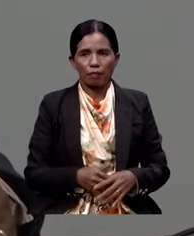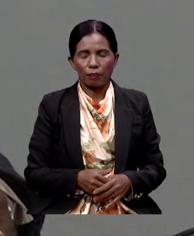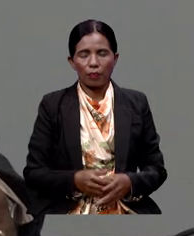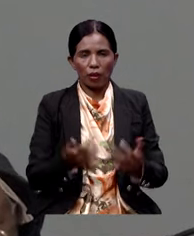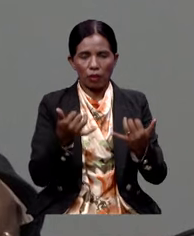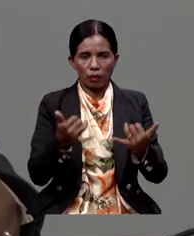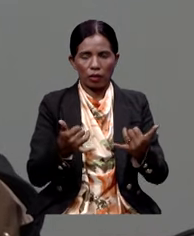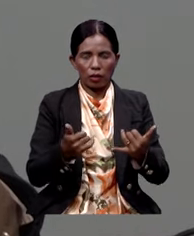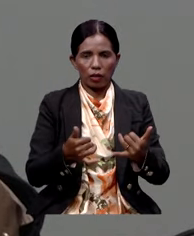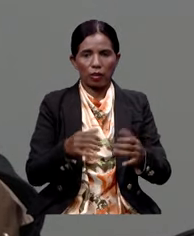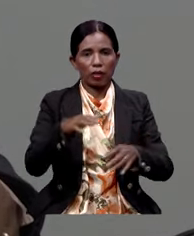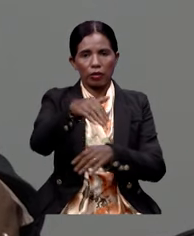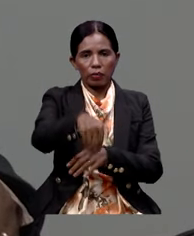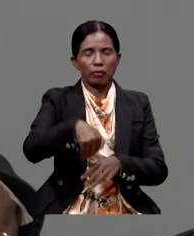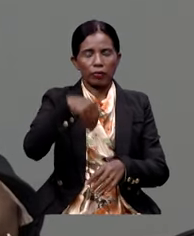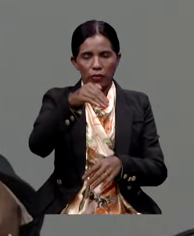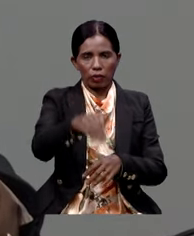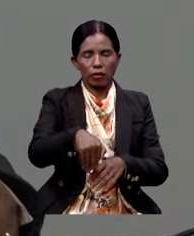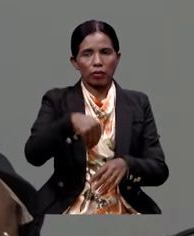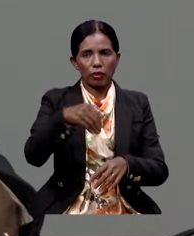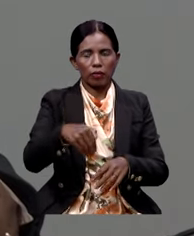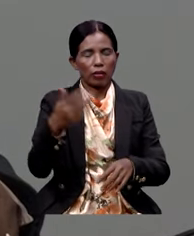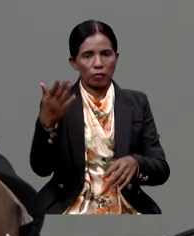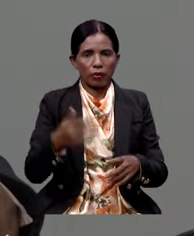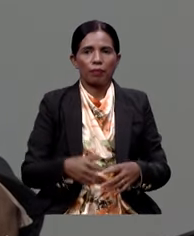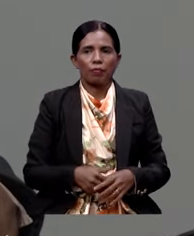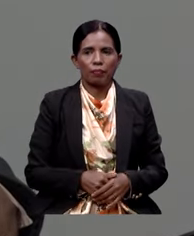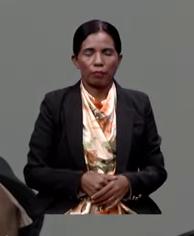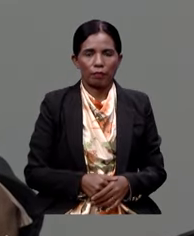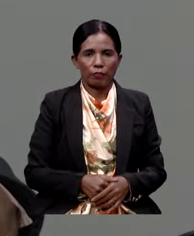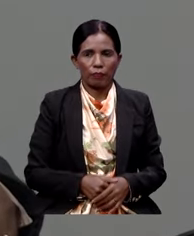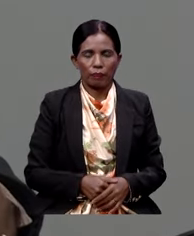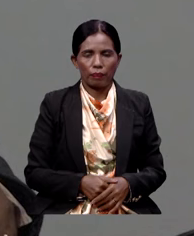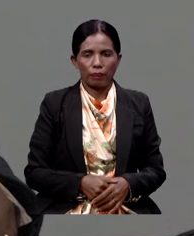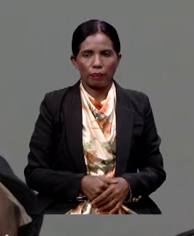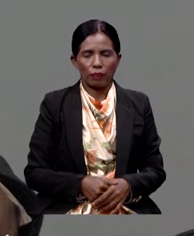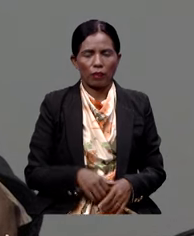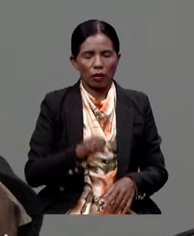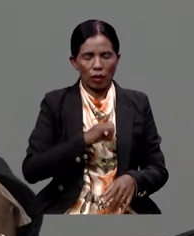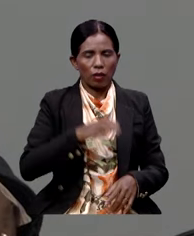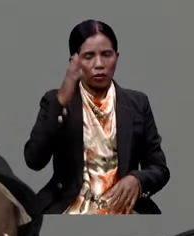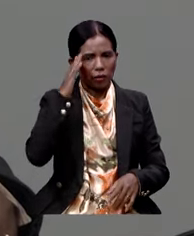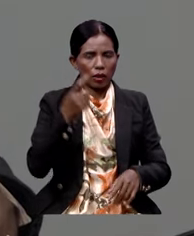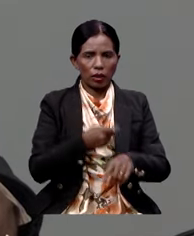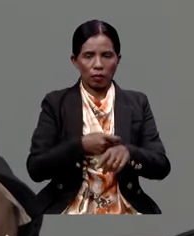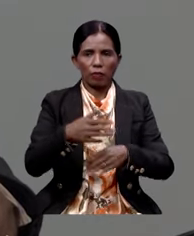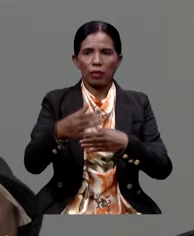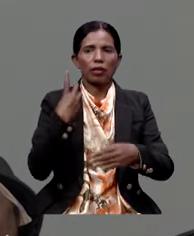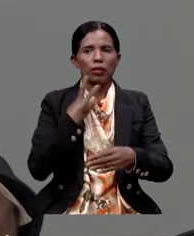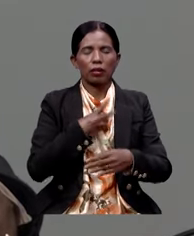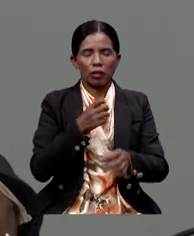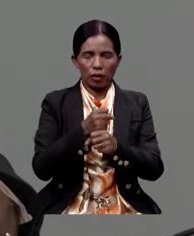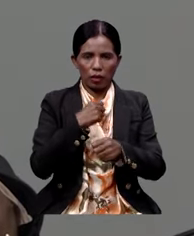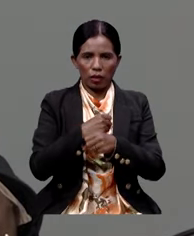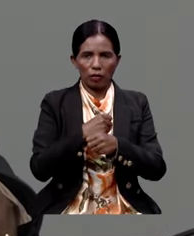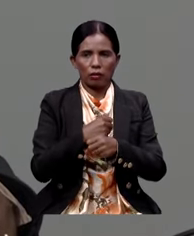máquina serviço é lá, né? Serviço lá na é terreno e há um tempo para nós ir até o